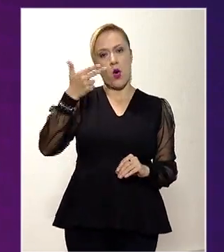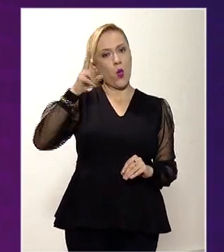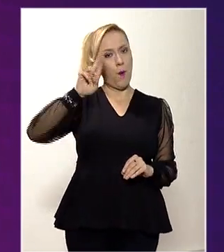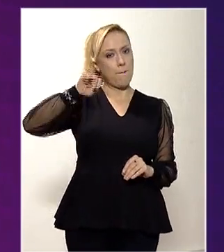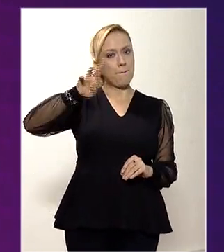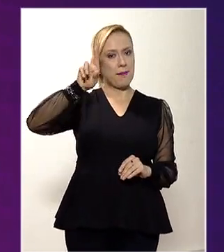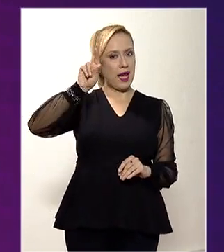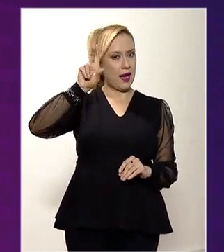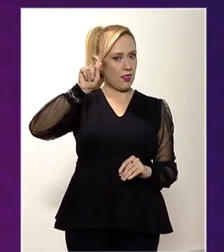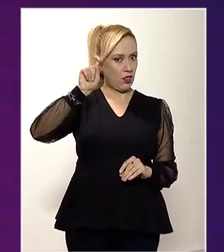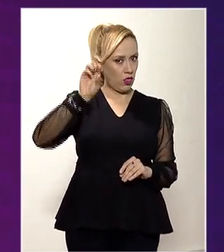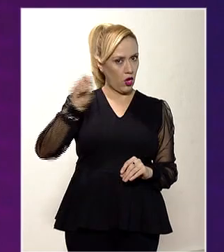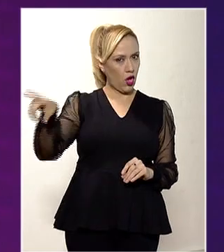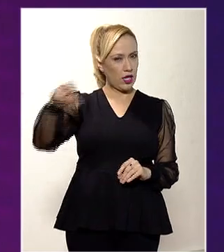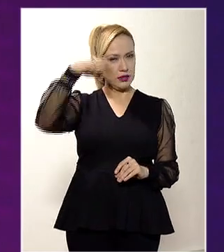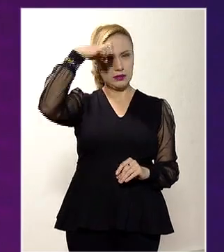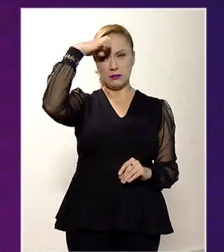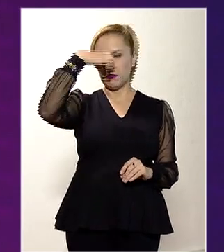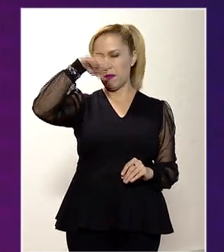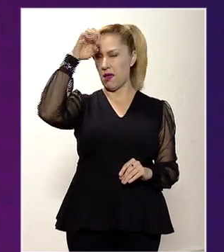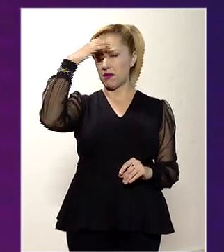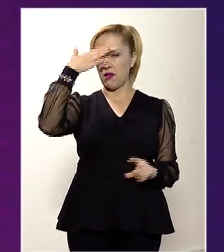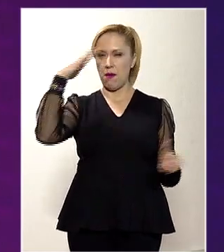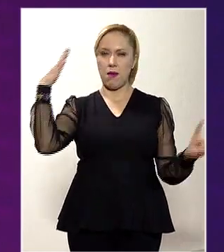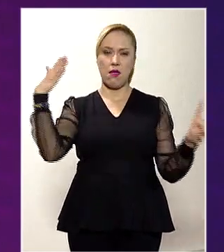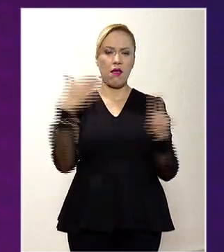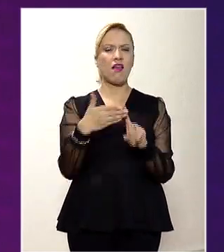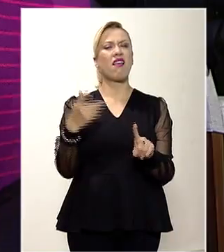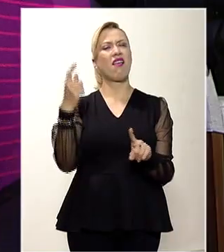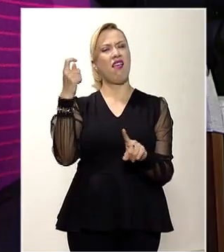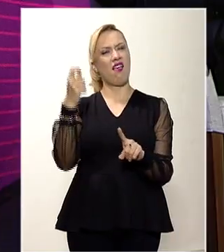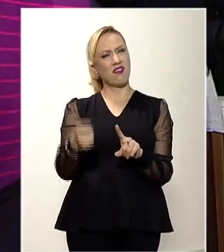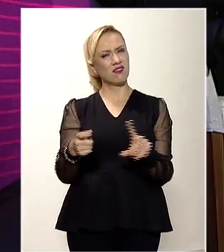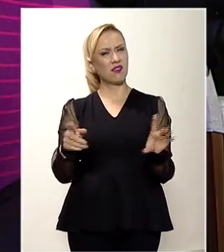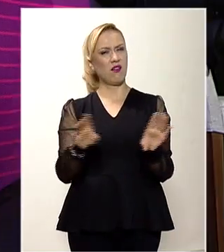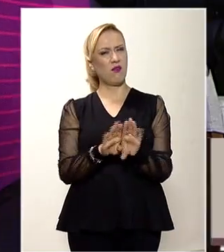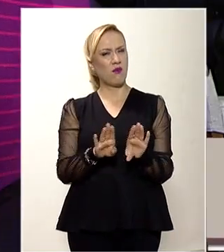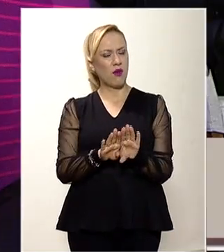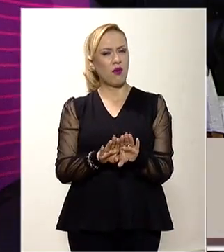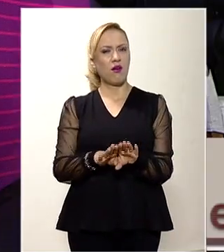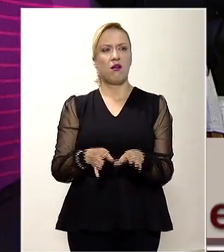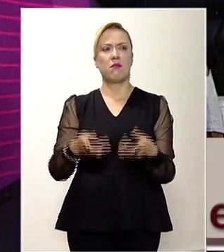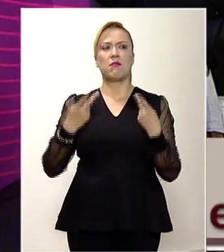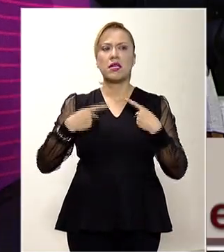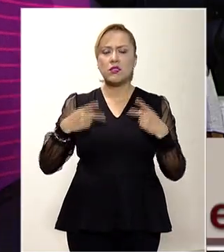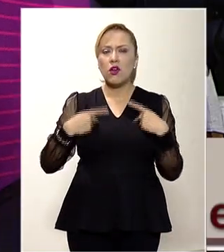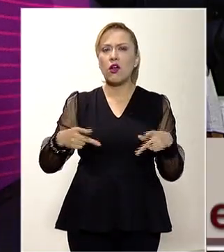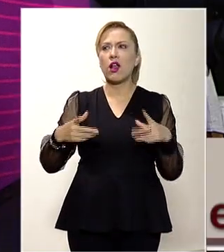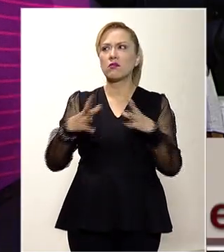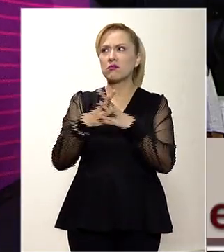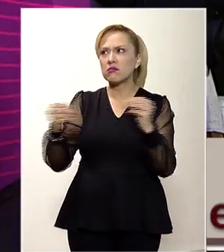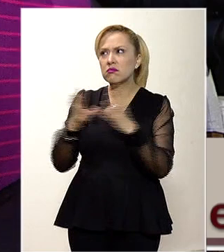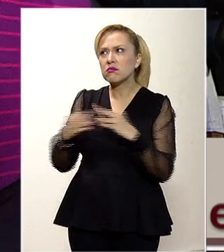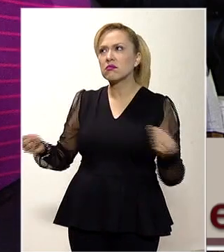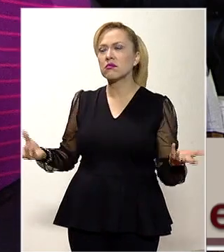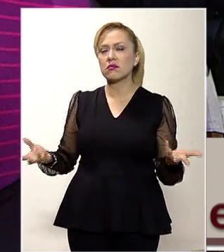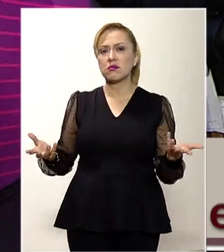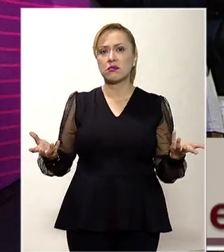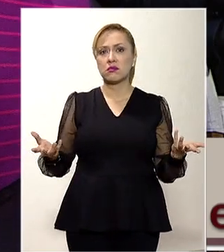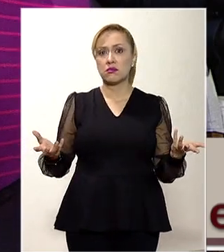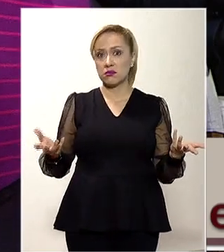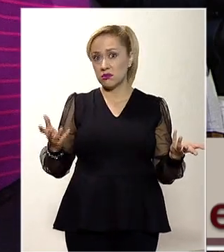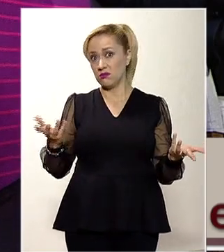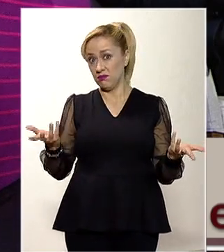experto en la materia. ¿Qué implica, según los principios rectores, que la búsqueda de desaparición de personas desaparecidas se tenga que